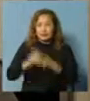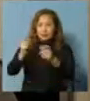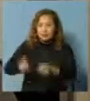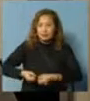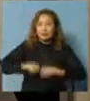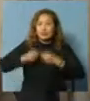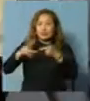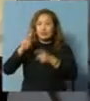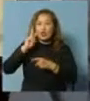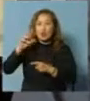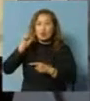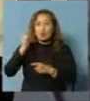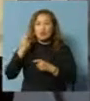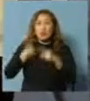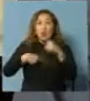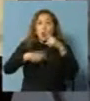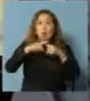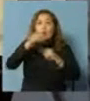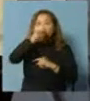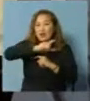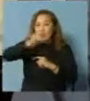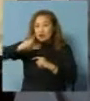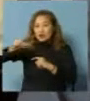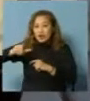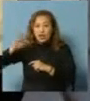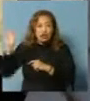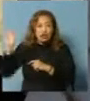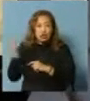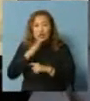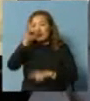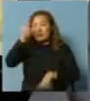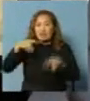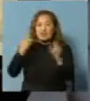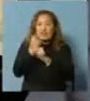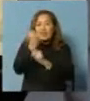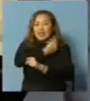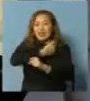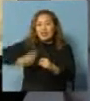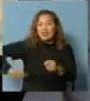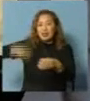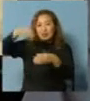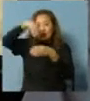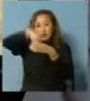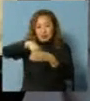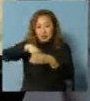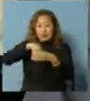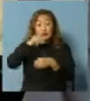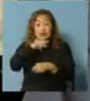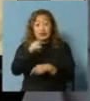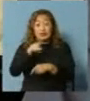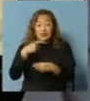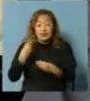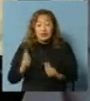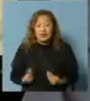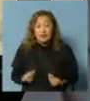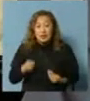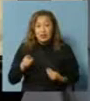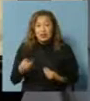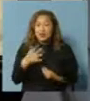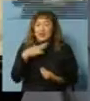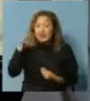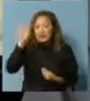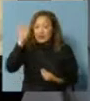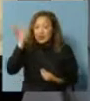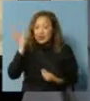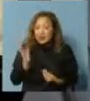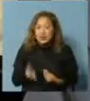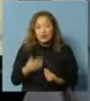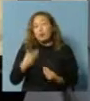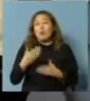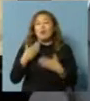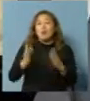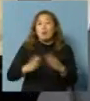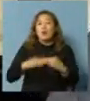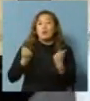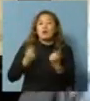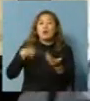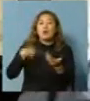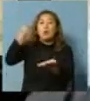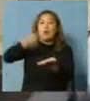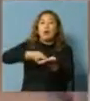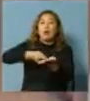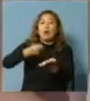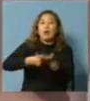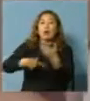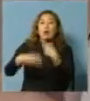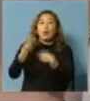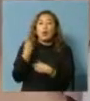estos 2.000 pesos por persona a todos los agentes públicos, que, digamos, entendemos que vamos a hacer la